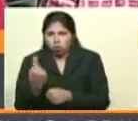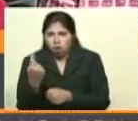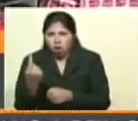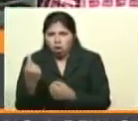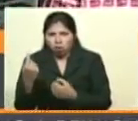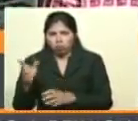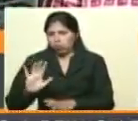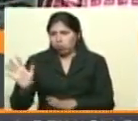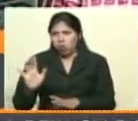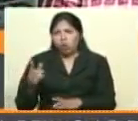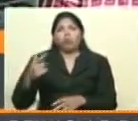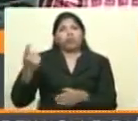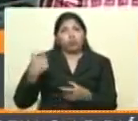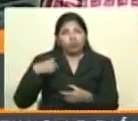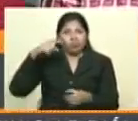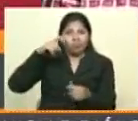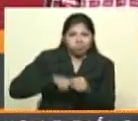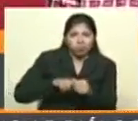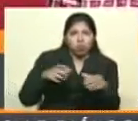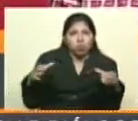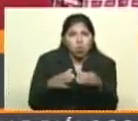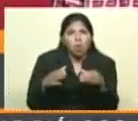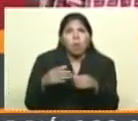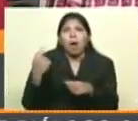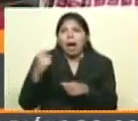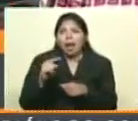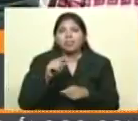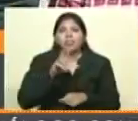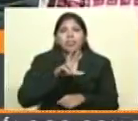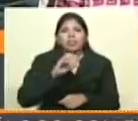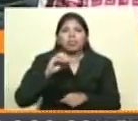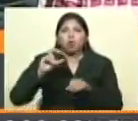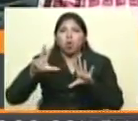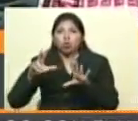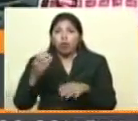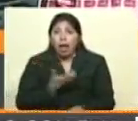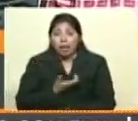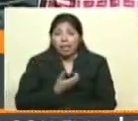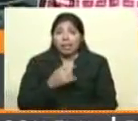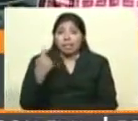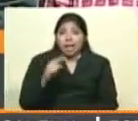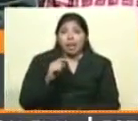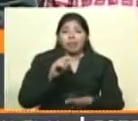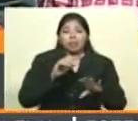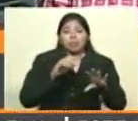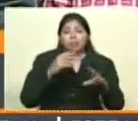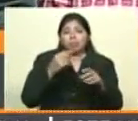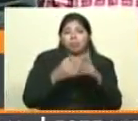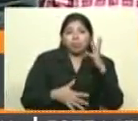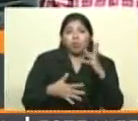gobernadores y gobernadoras. Tenemos 308 alcaldes y alcaldesas. Tenemos